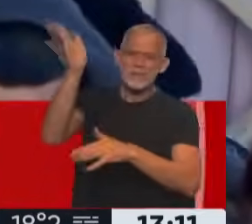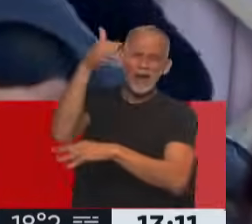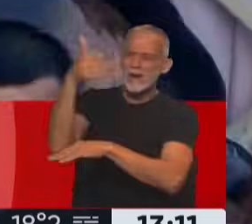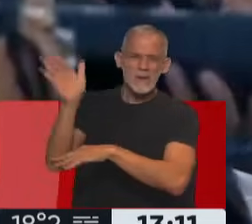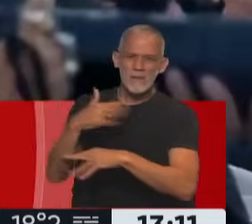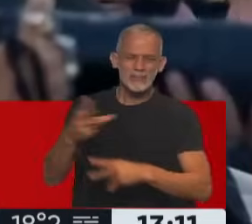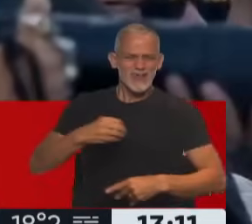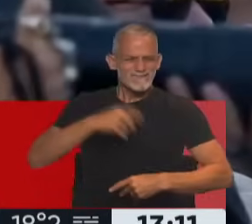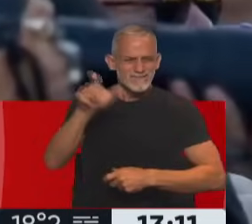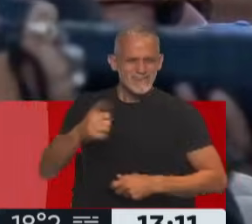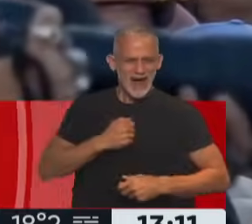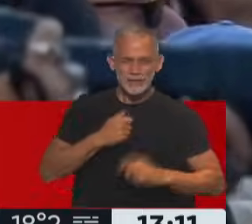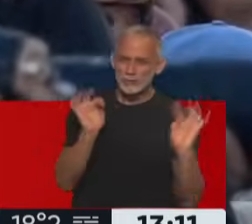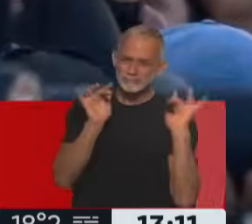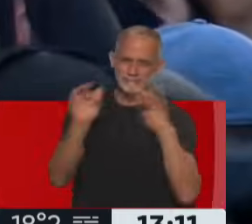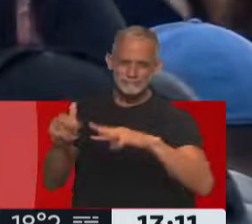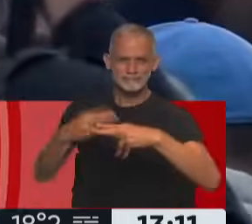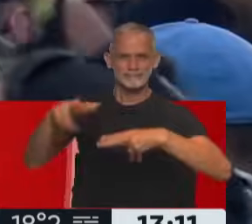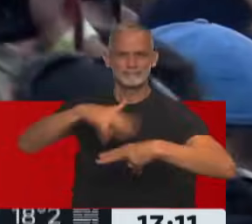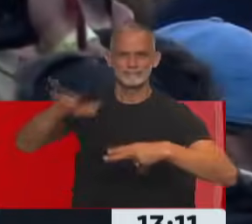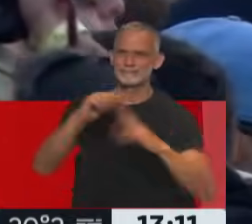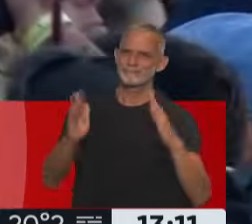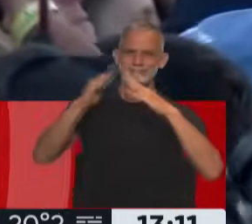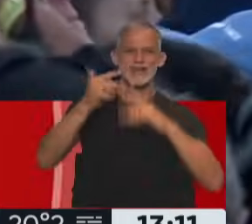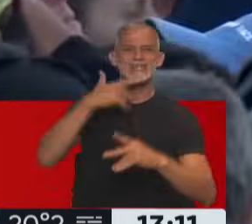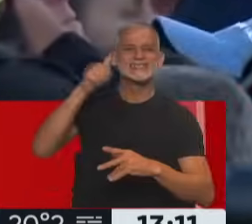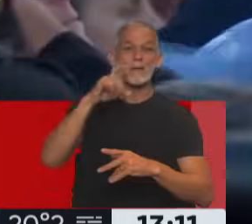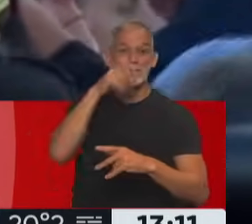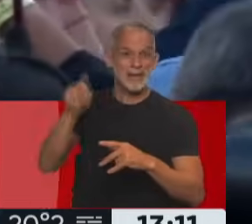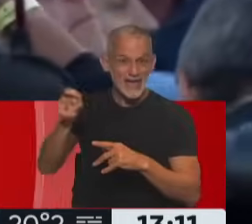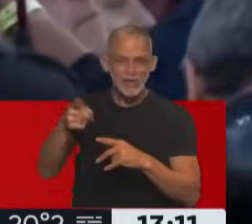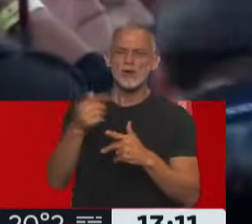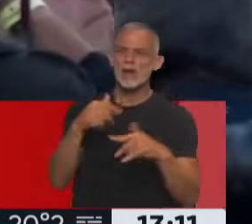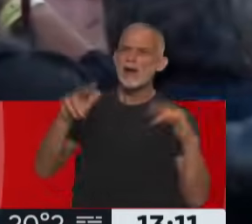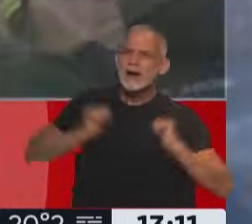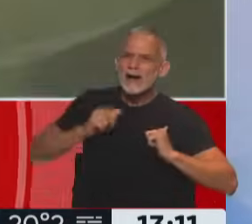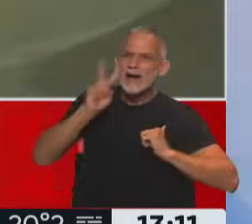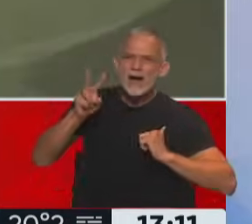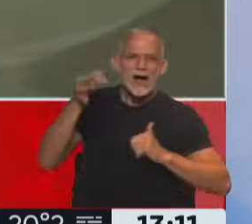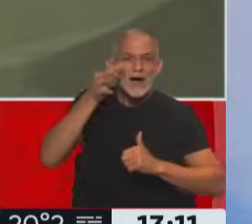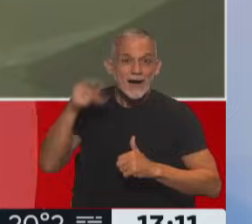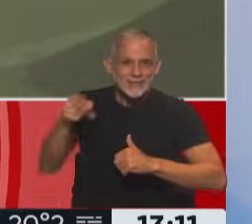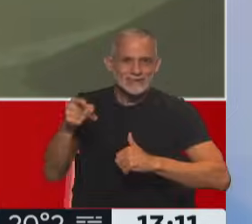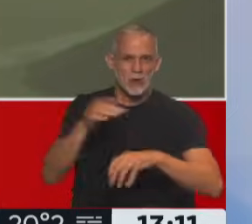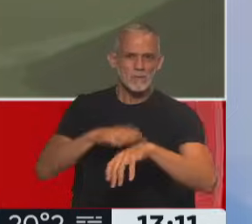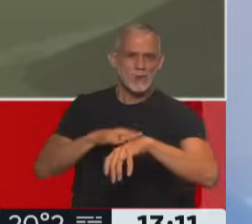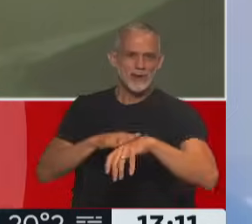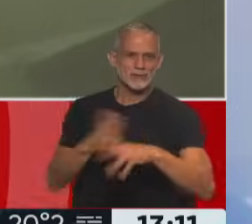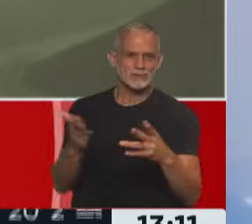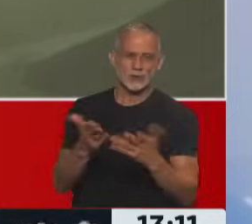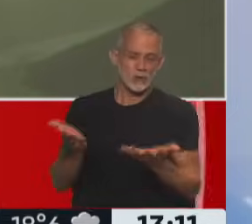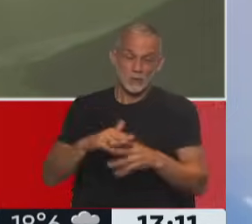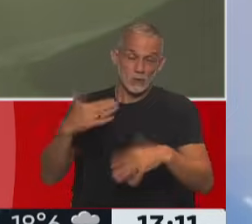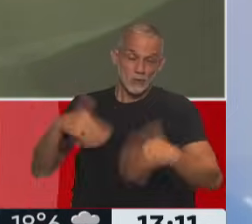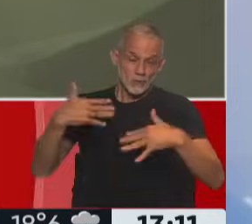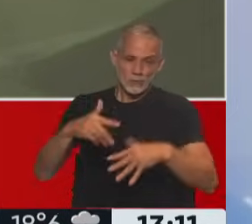los fieles que han llegado allí hasta la Basílica de San Pedro para poder presenciar este momento como poco